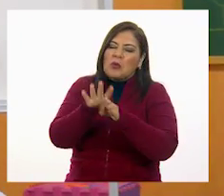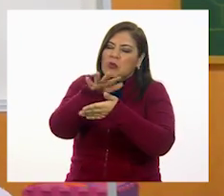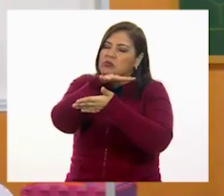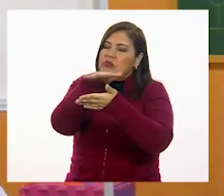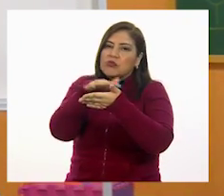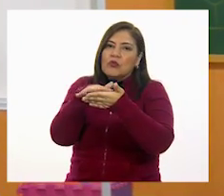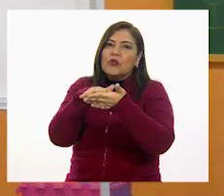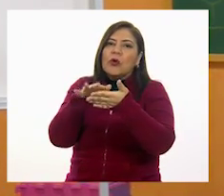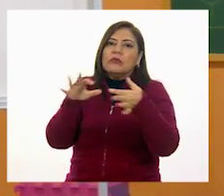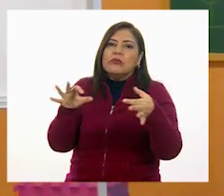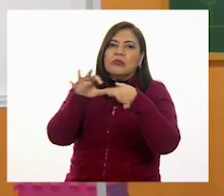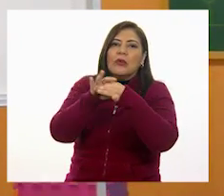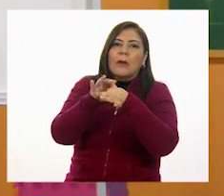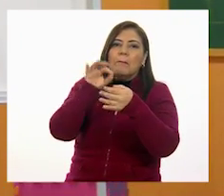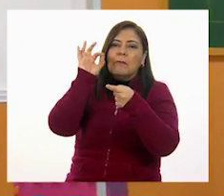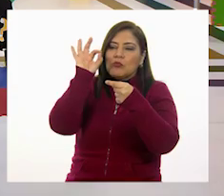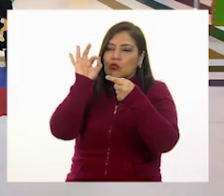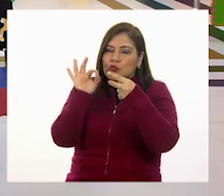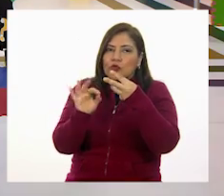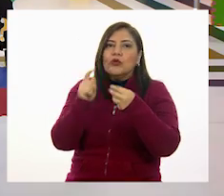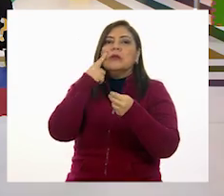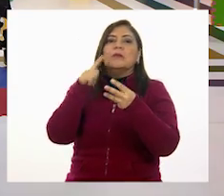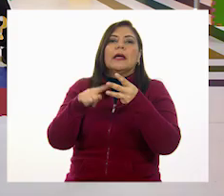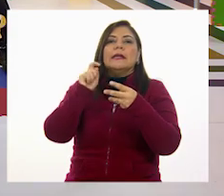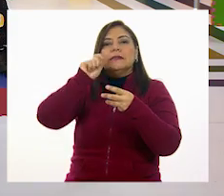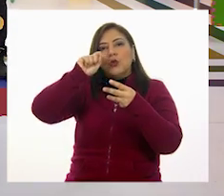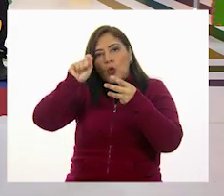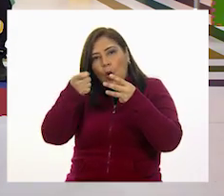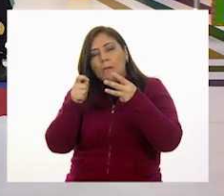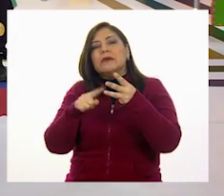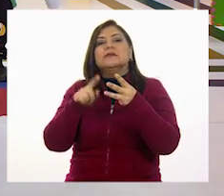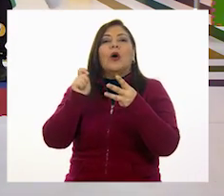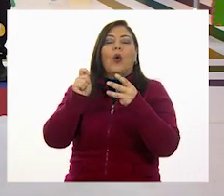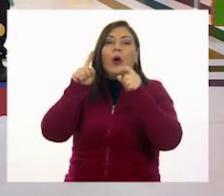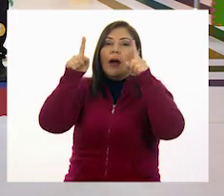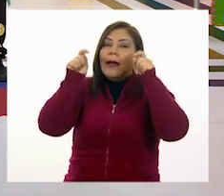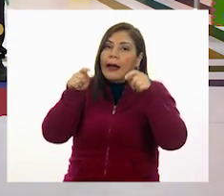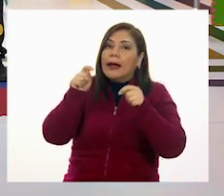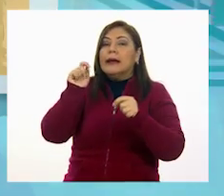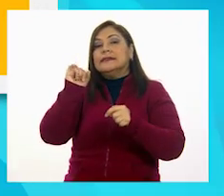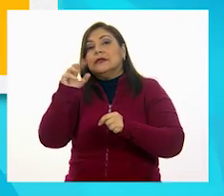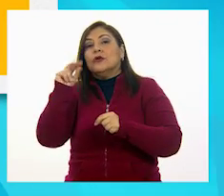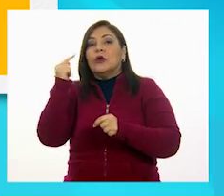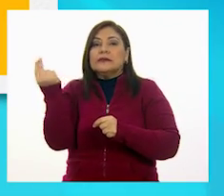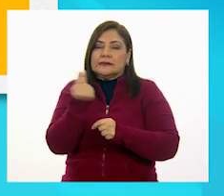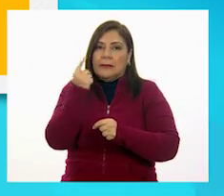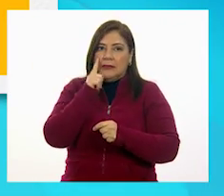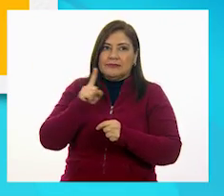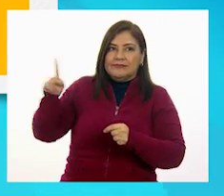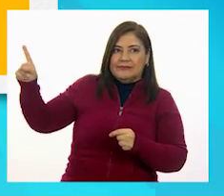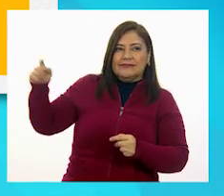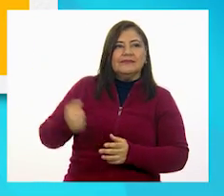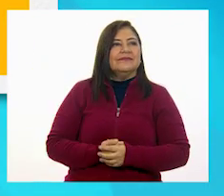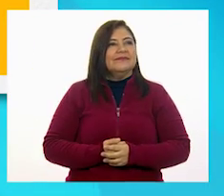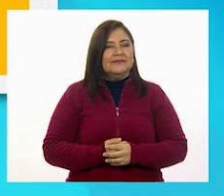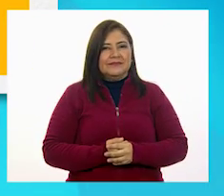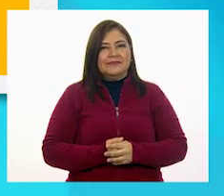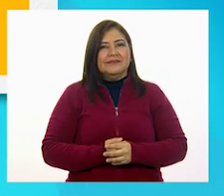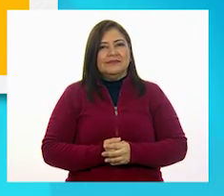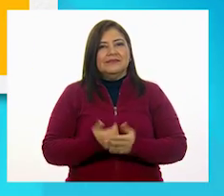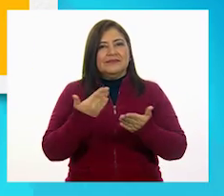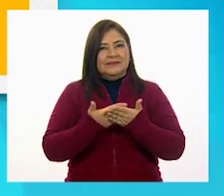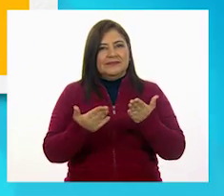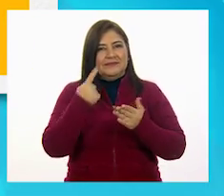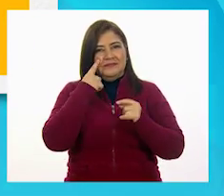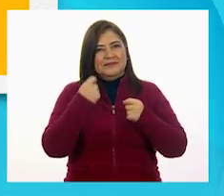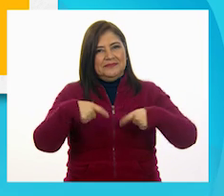con puntos, comas y signos de admiración, si los necesita. Adelante. Okay. Y aquí